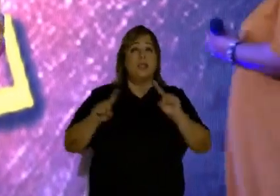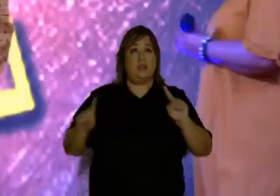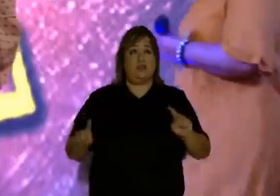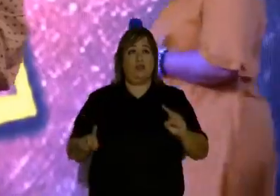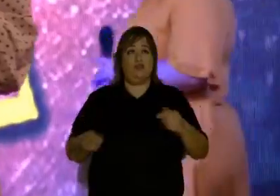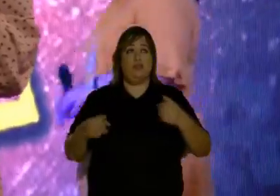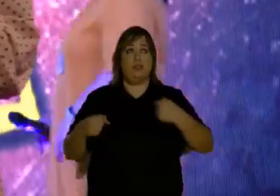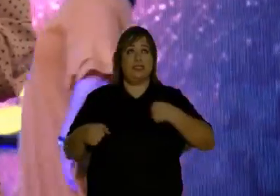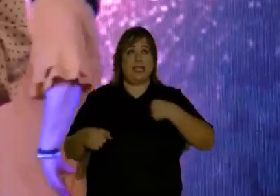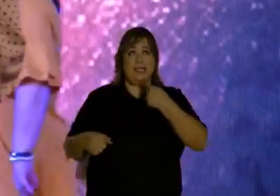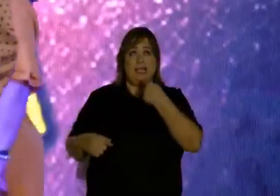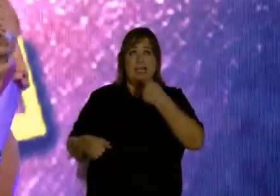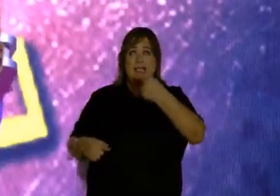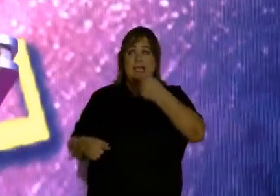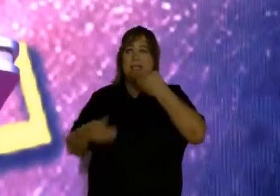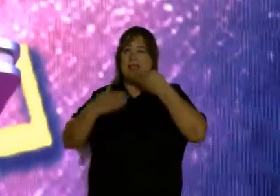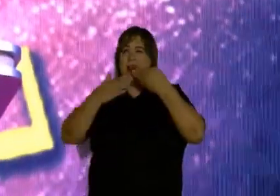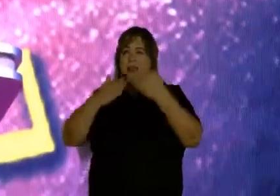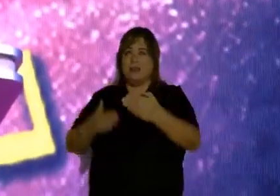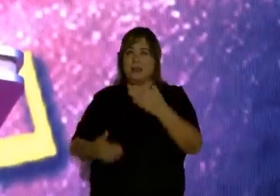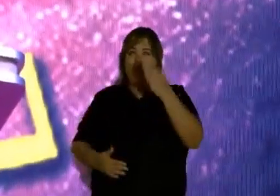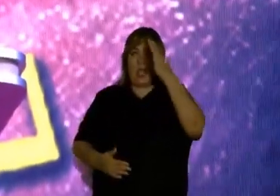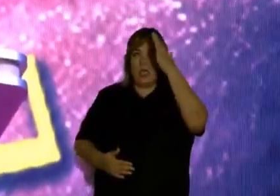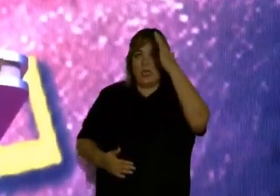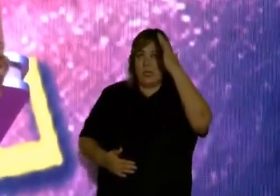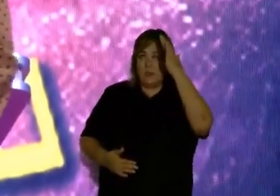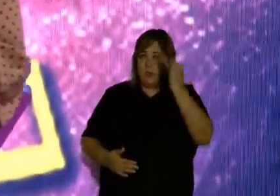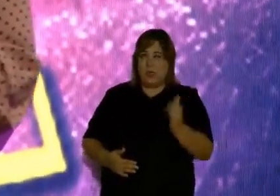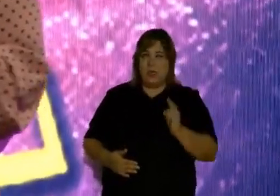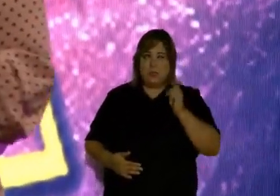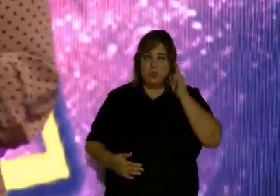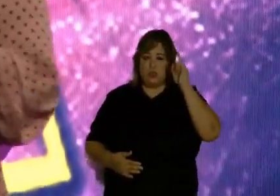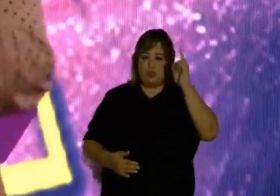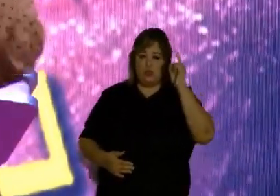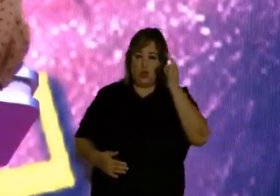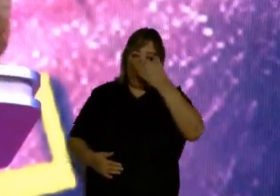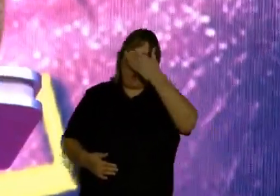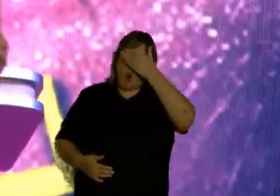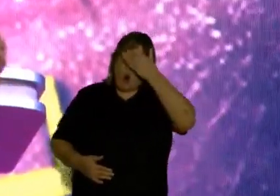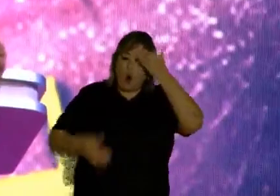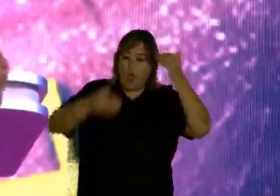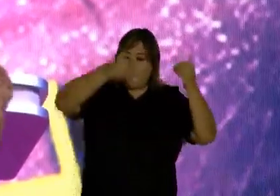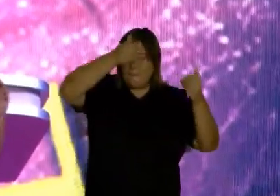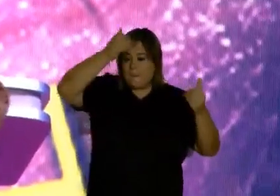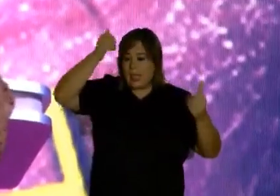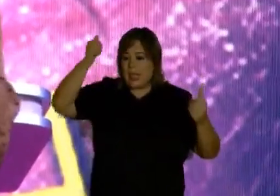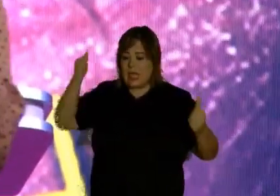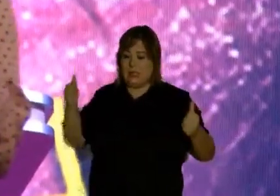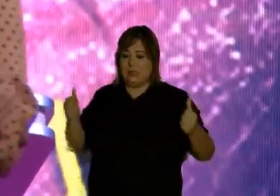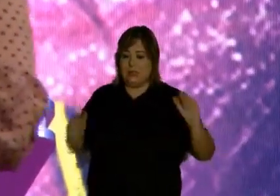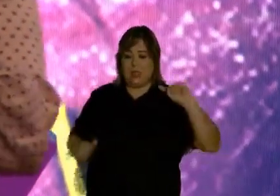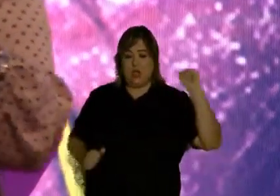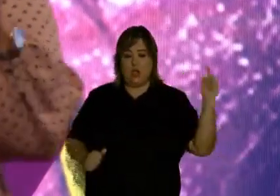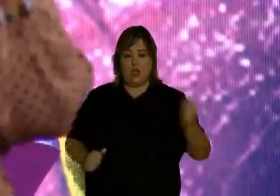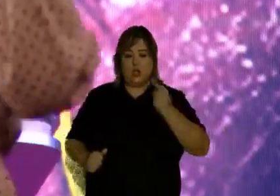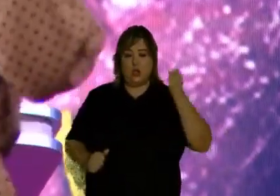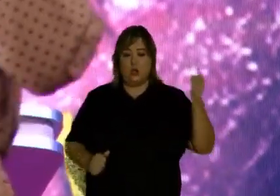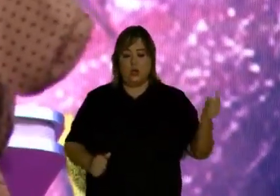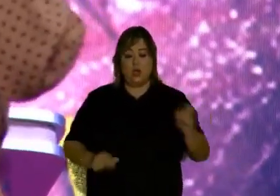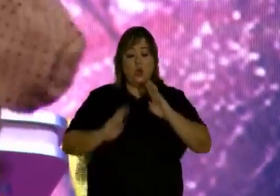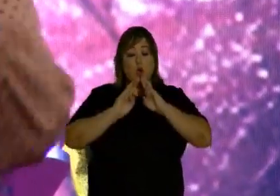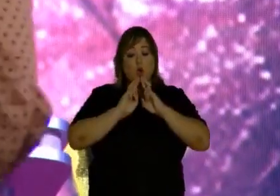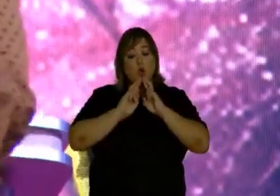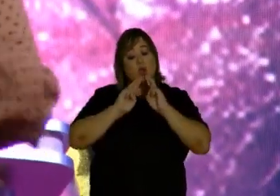amor, que no tomaste en cuenta esa falta, sino que le respondiste con toda autoridad para que él tuviera